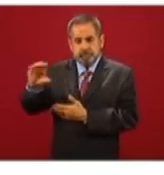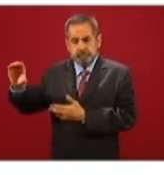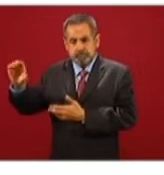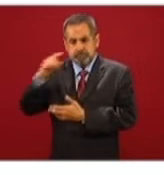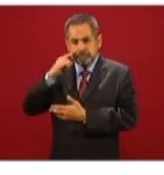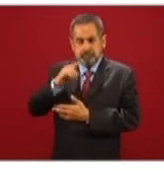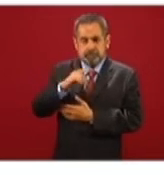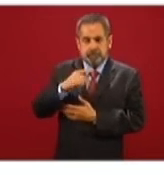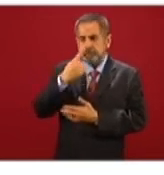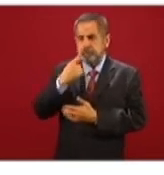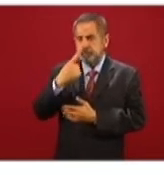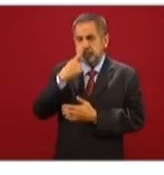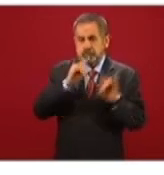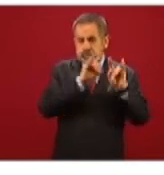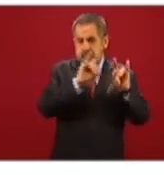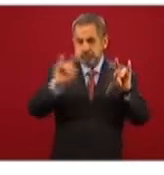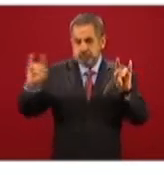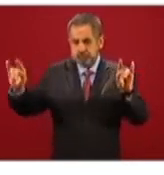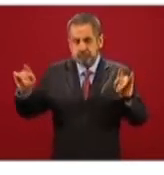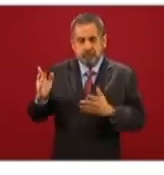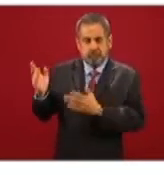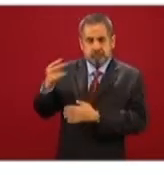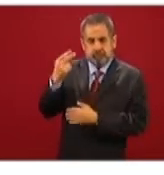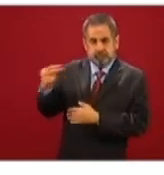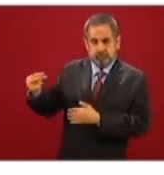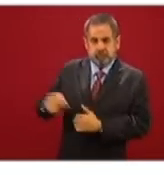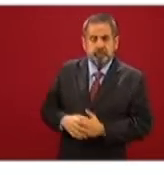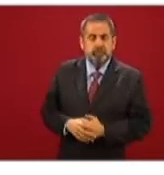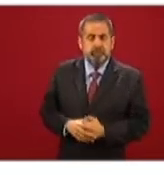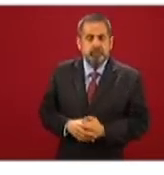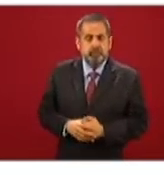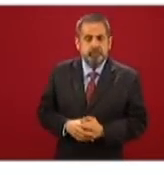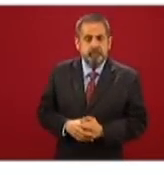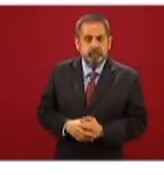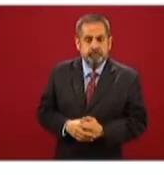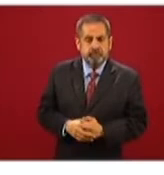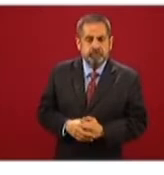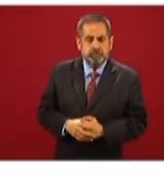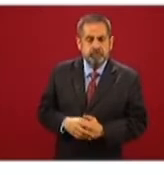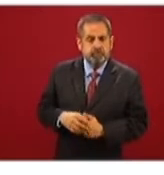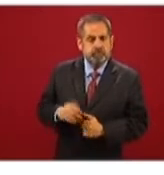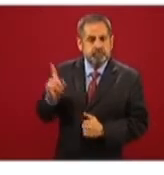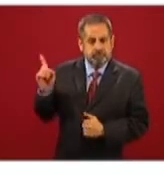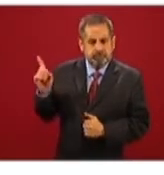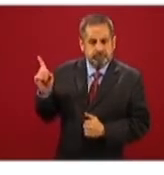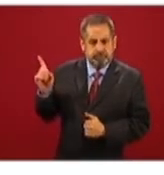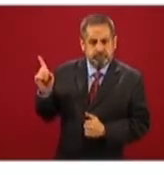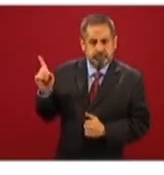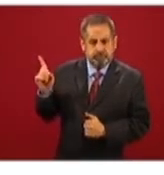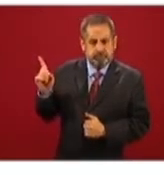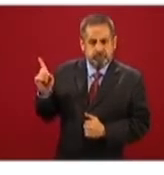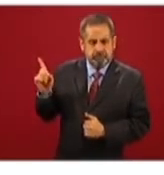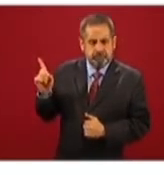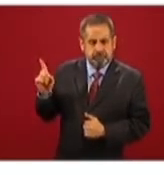Banjército, Comandancia de la Fuerza Aérea Mexicana, Dirección General de Administración, Unidad de Asuntos